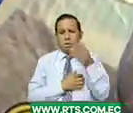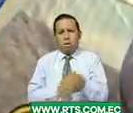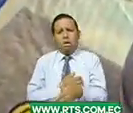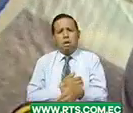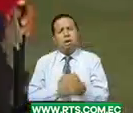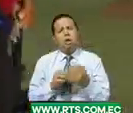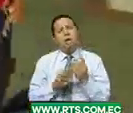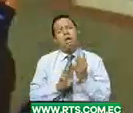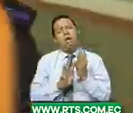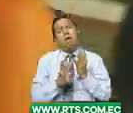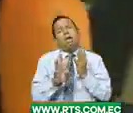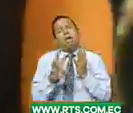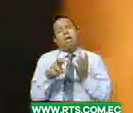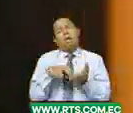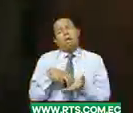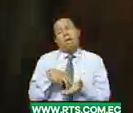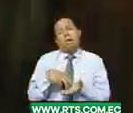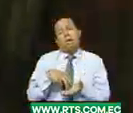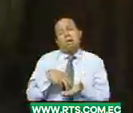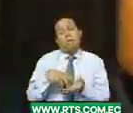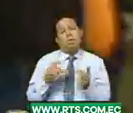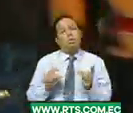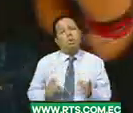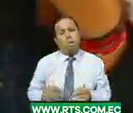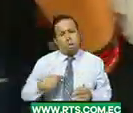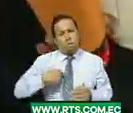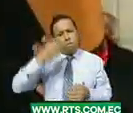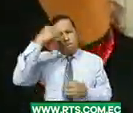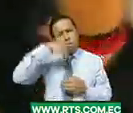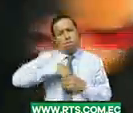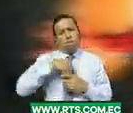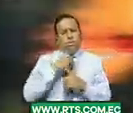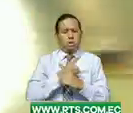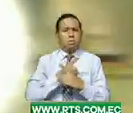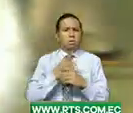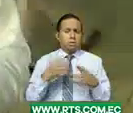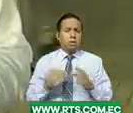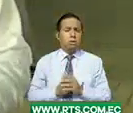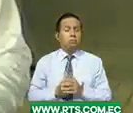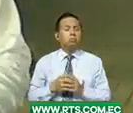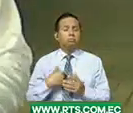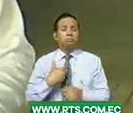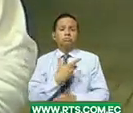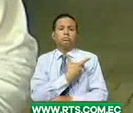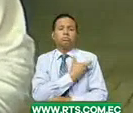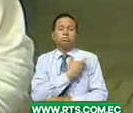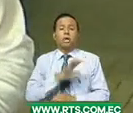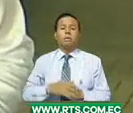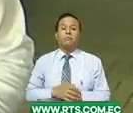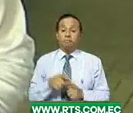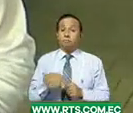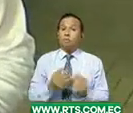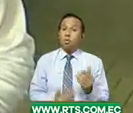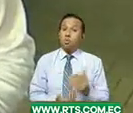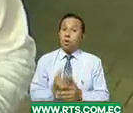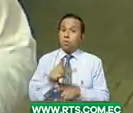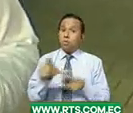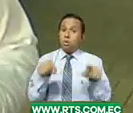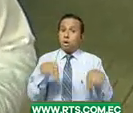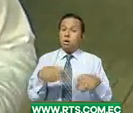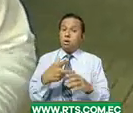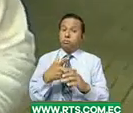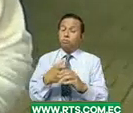piernas. Entonces soy con una persona con discapacidad. ¿Pero se pudo vacunar? Sí, gracias a Dios ya. En este nuevo centro de vacunación se atenderá diariamente